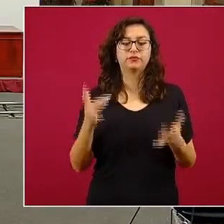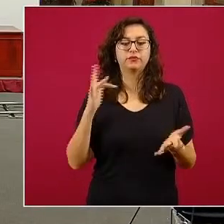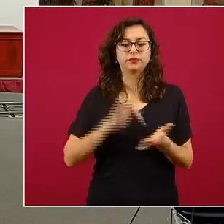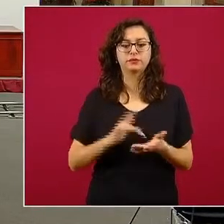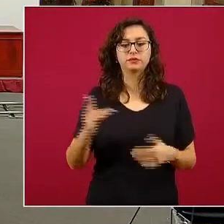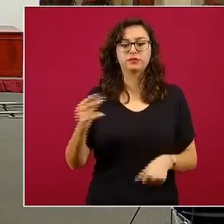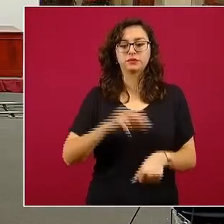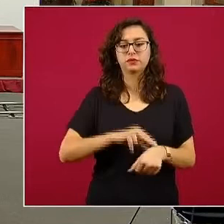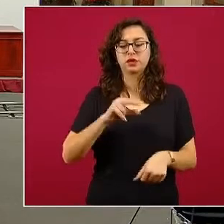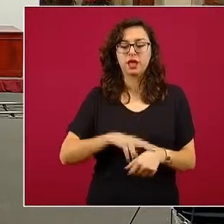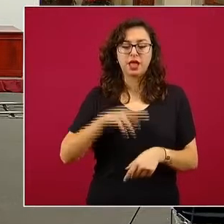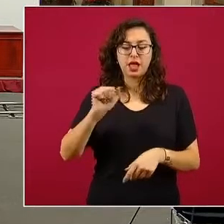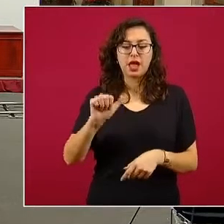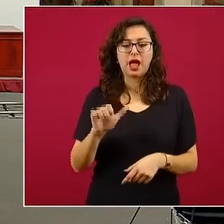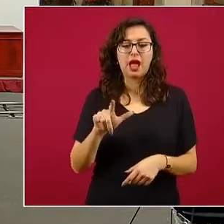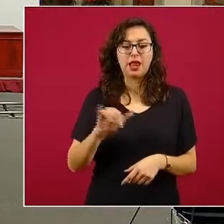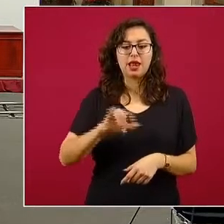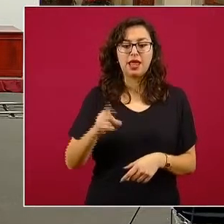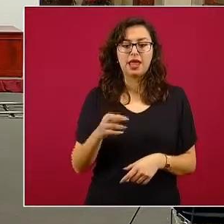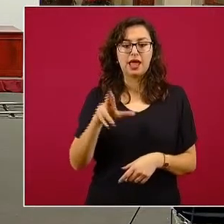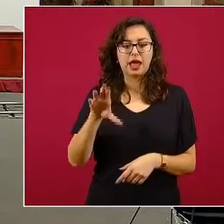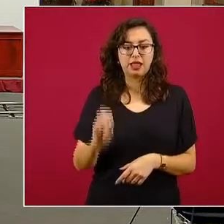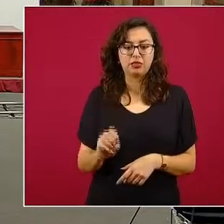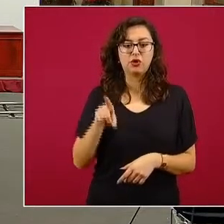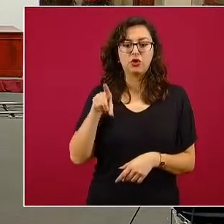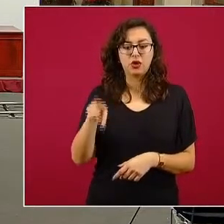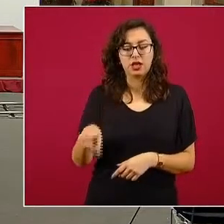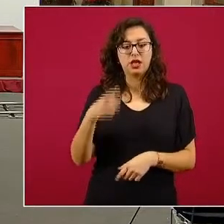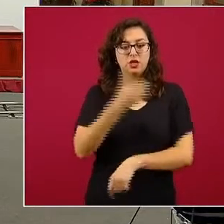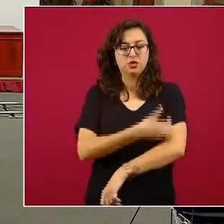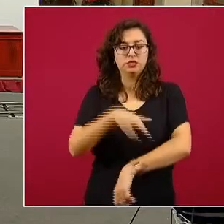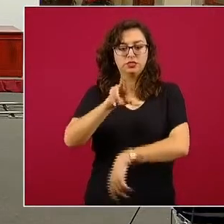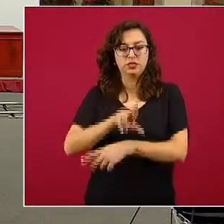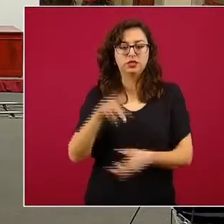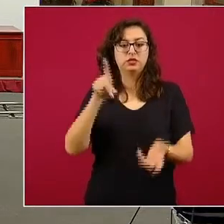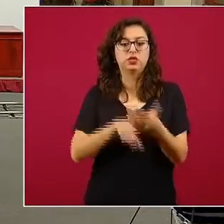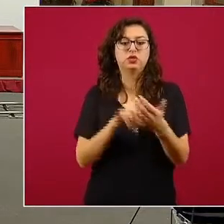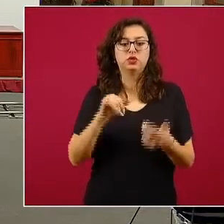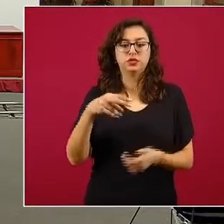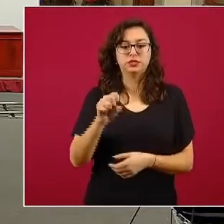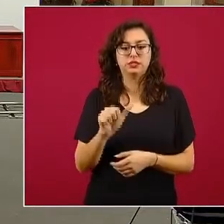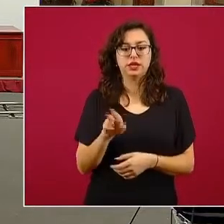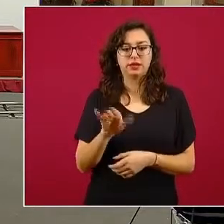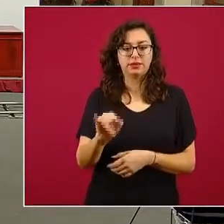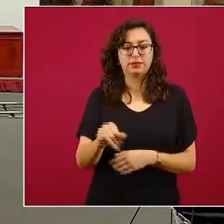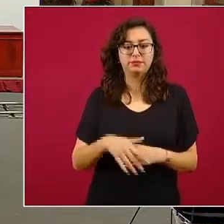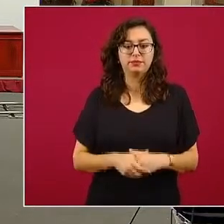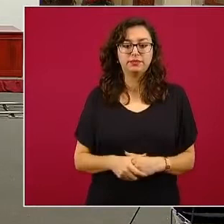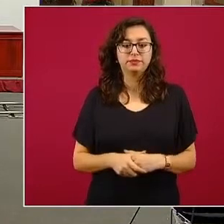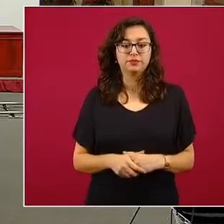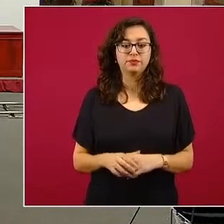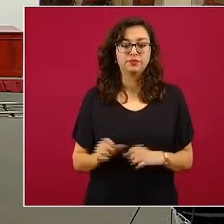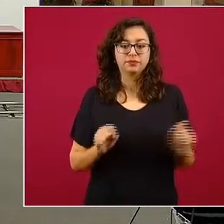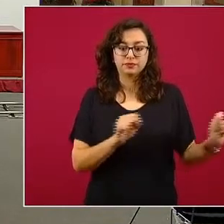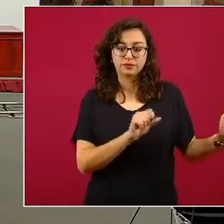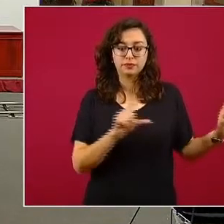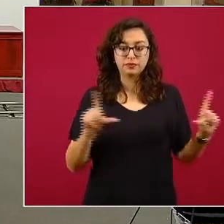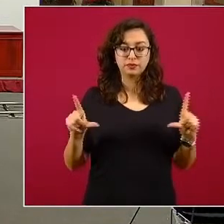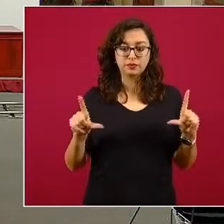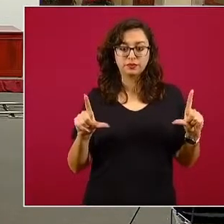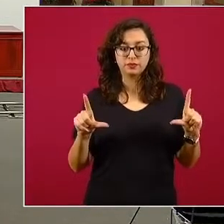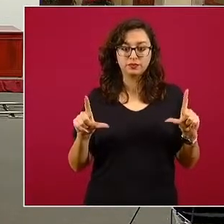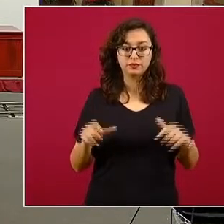Sbarch, coordinador médico del Instituto de Salud para el Bienestar. Si dejan unos minutitos la